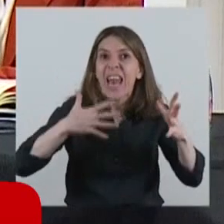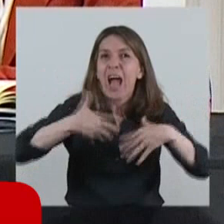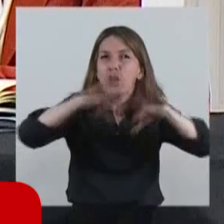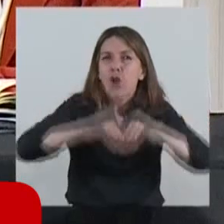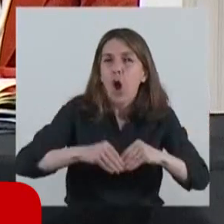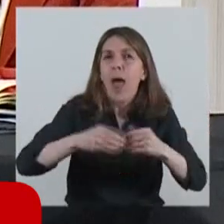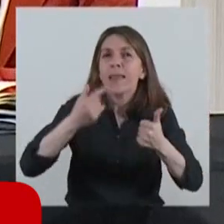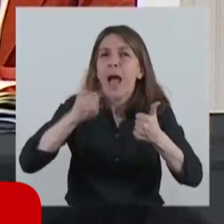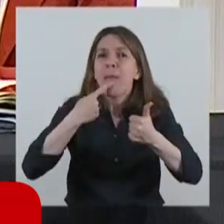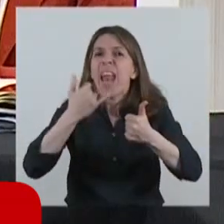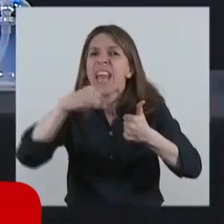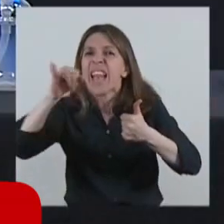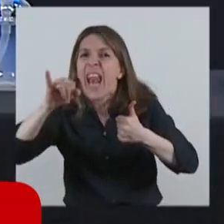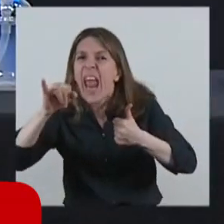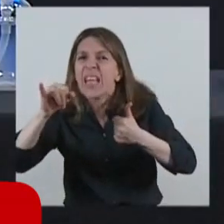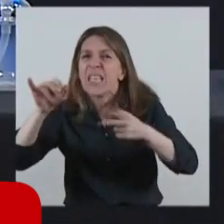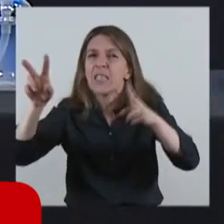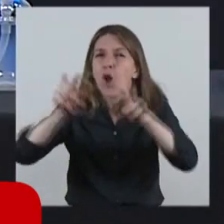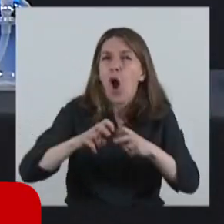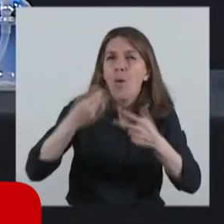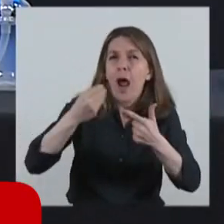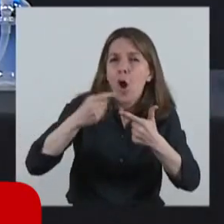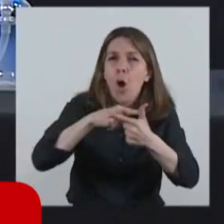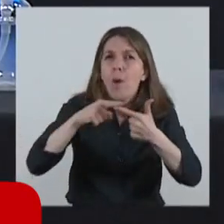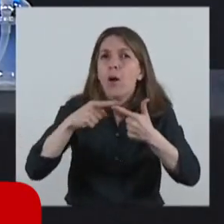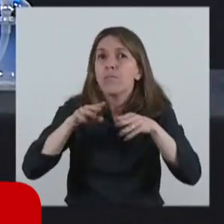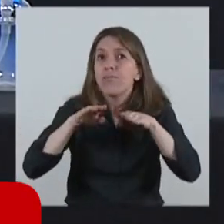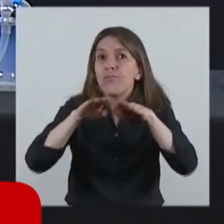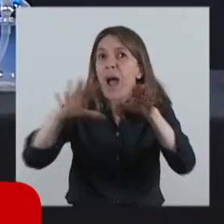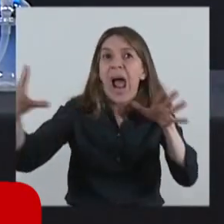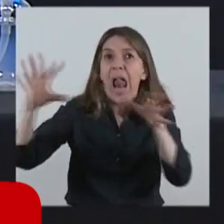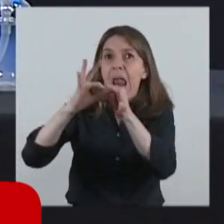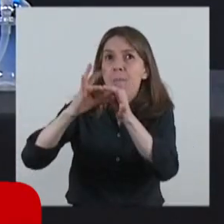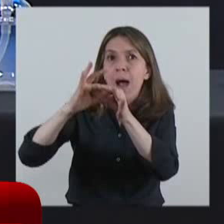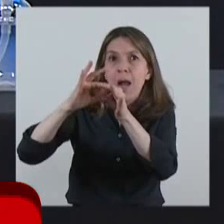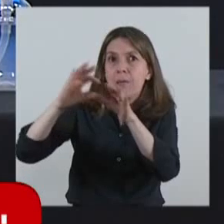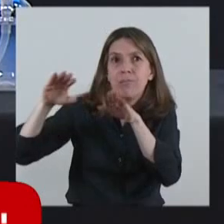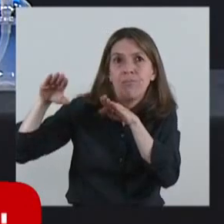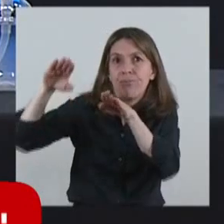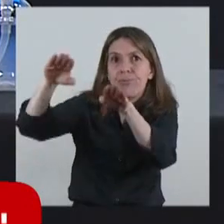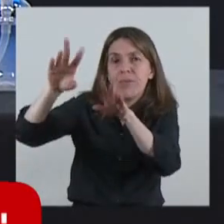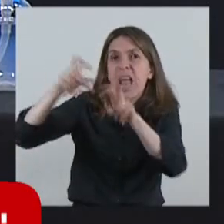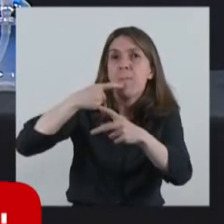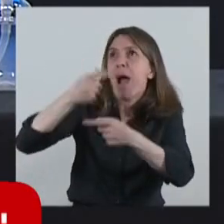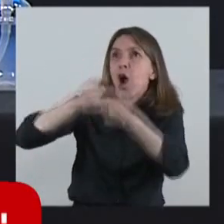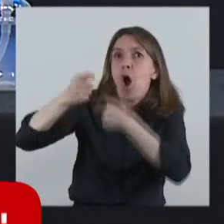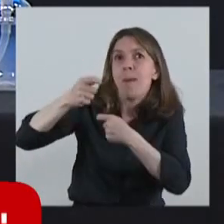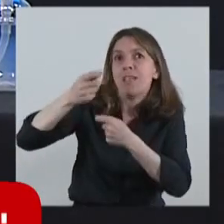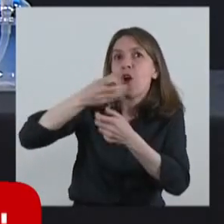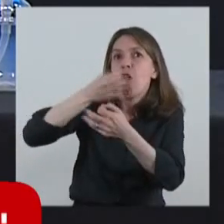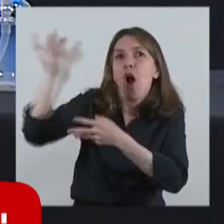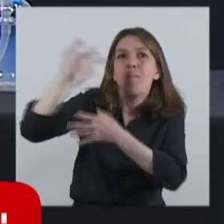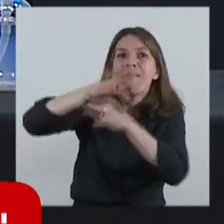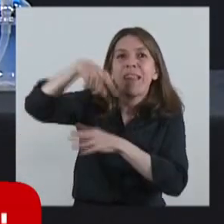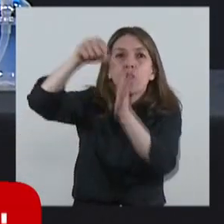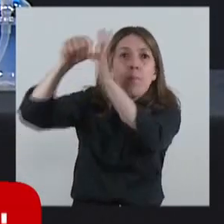estructura de tasas y cómo eso genera incentivos correctos para las decisiones de comercio exterior. Y también esto se va haciendo de